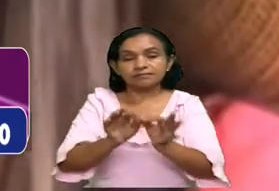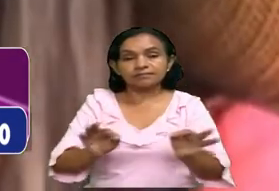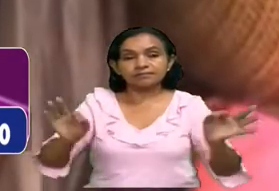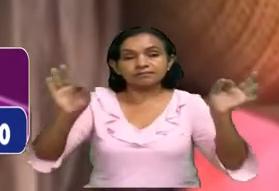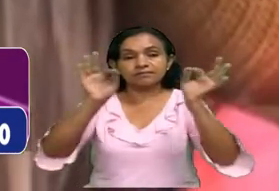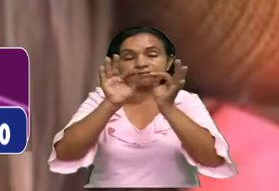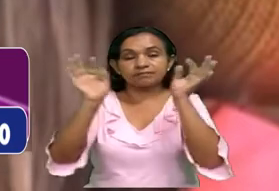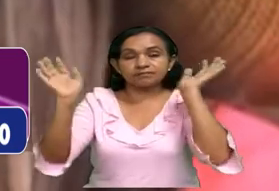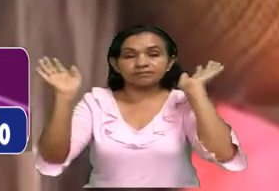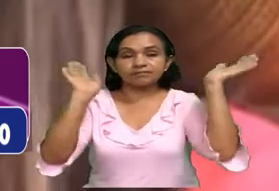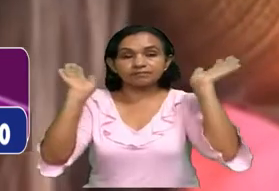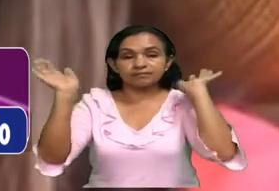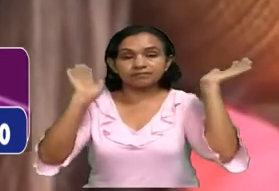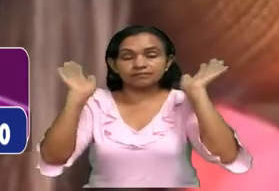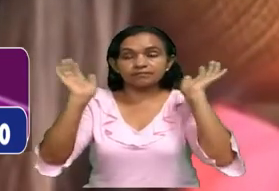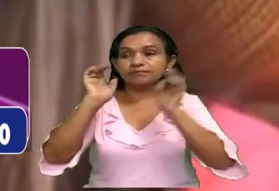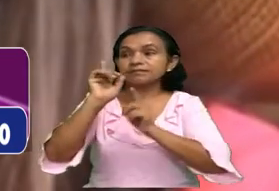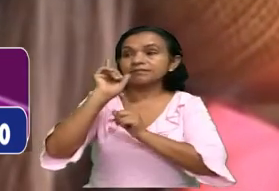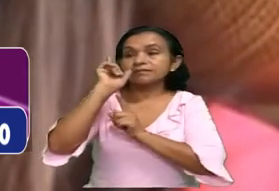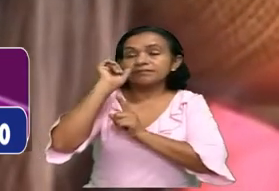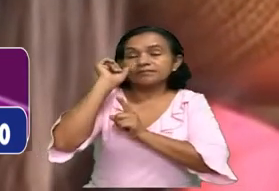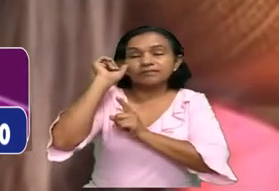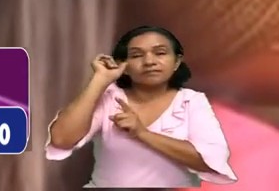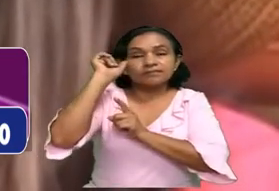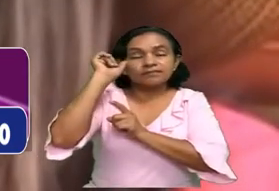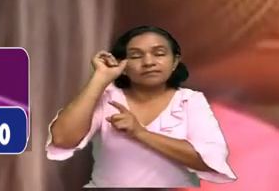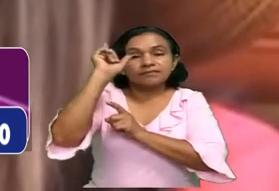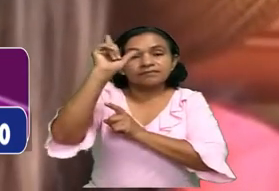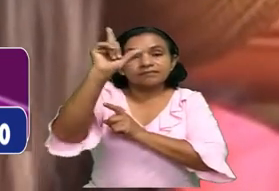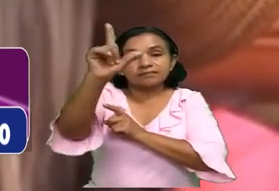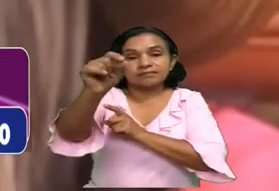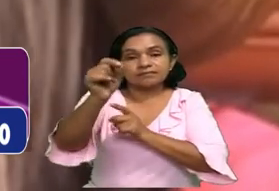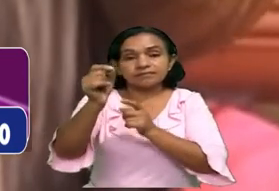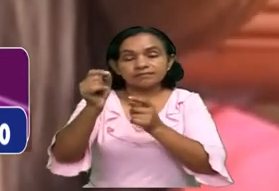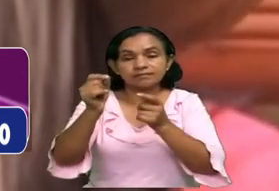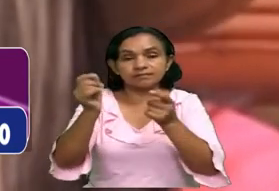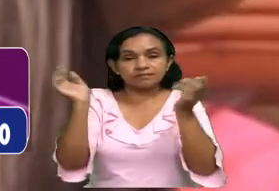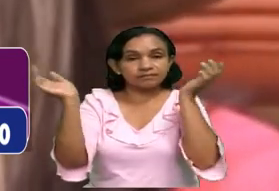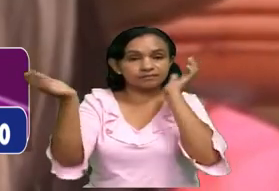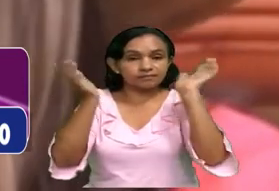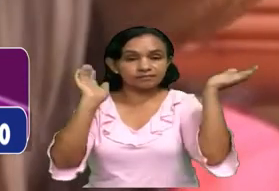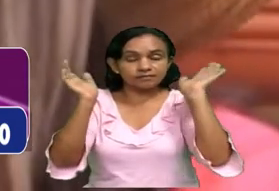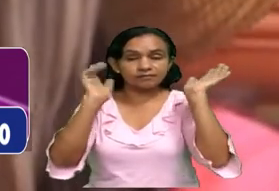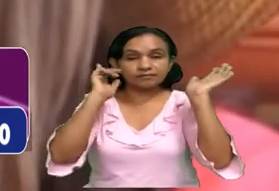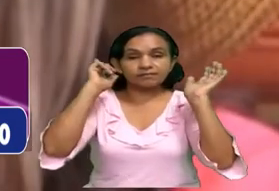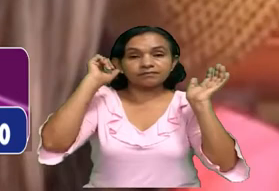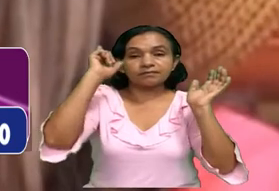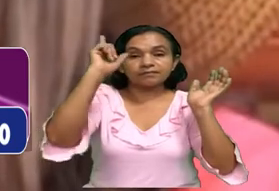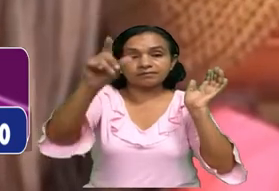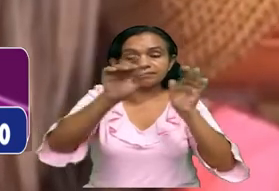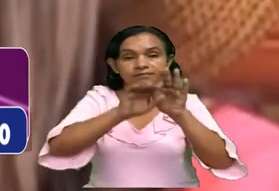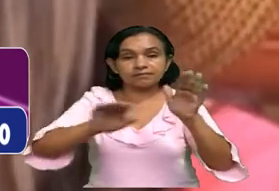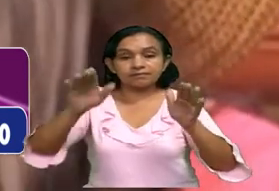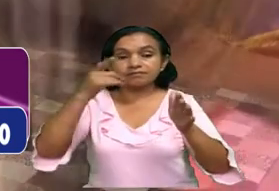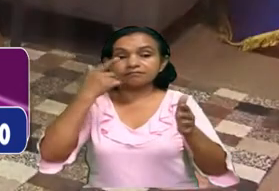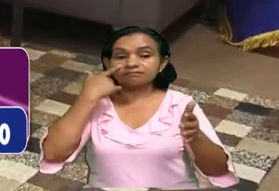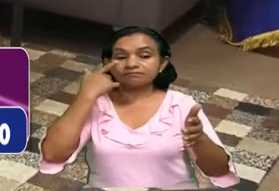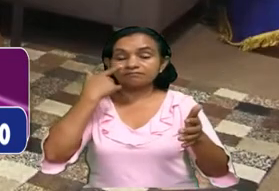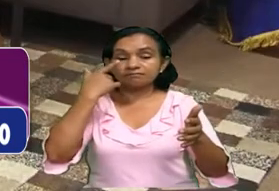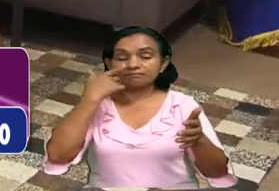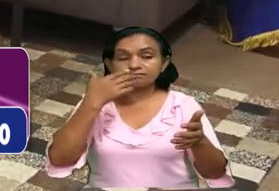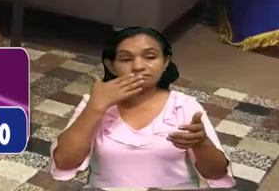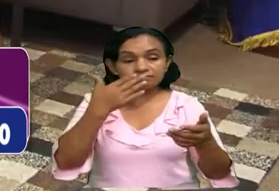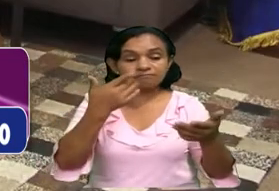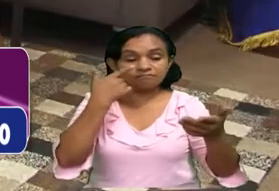los mercados más lejanos, pero sin duda los mercados más lejanos son también los más exigentes en